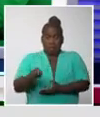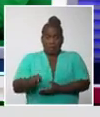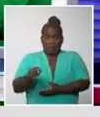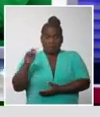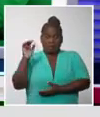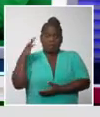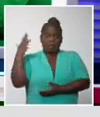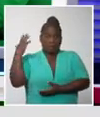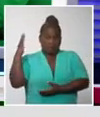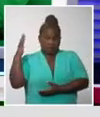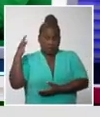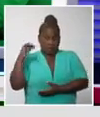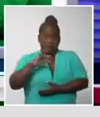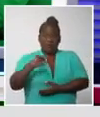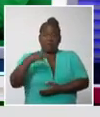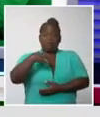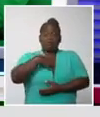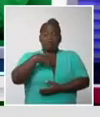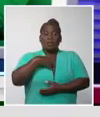tenemos el